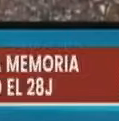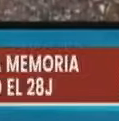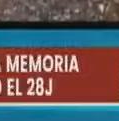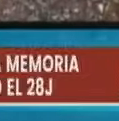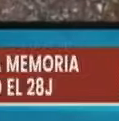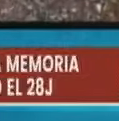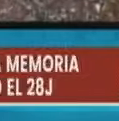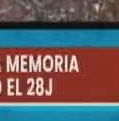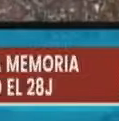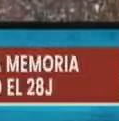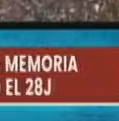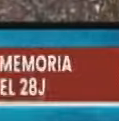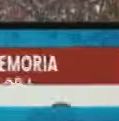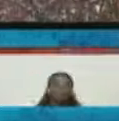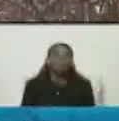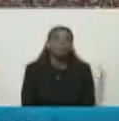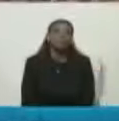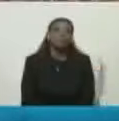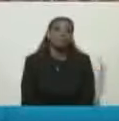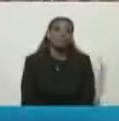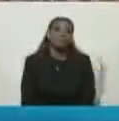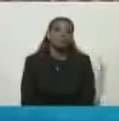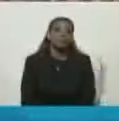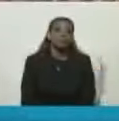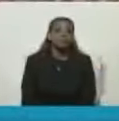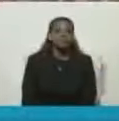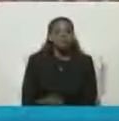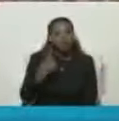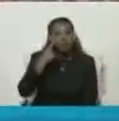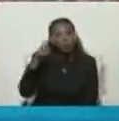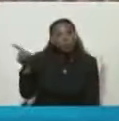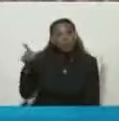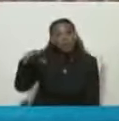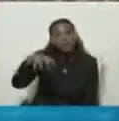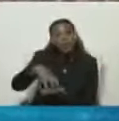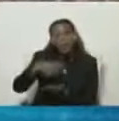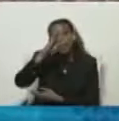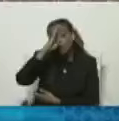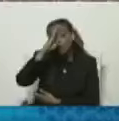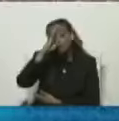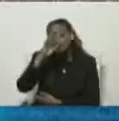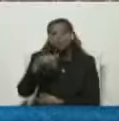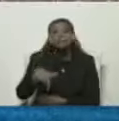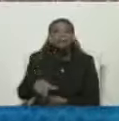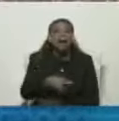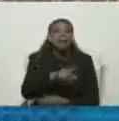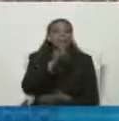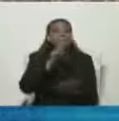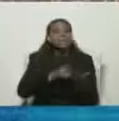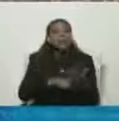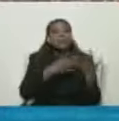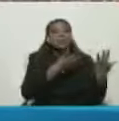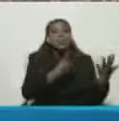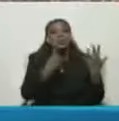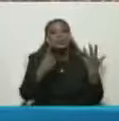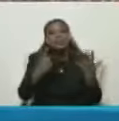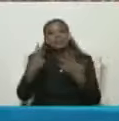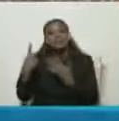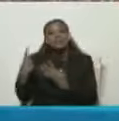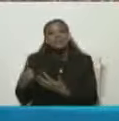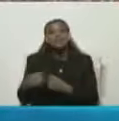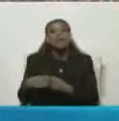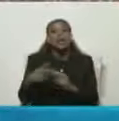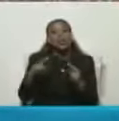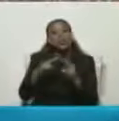obreras. Hasta que un 16 de diciembre de 1993 conocí al comandante